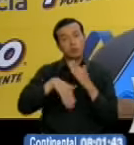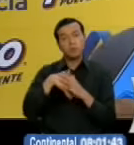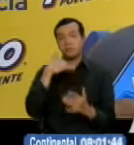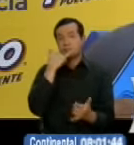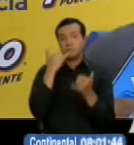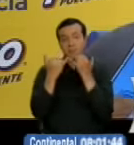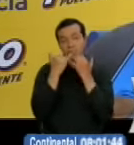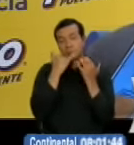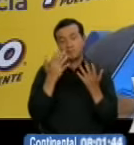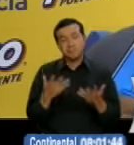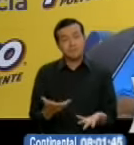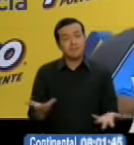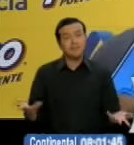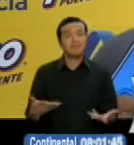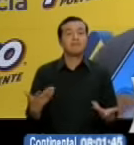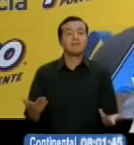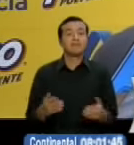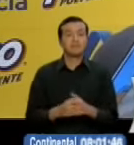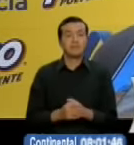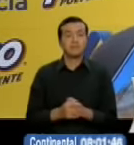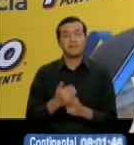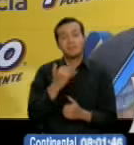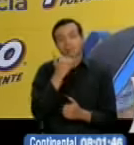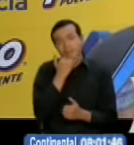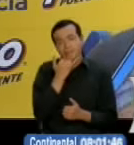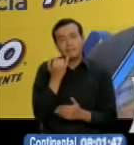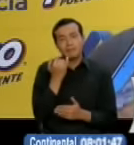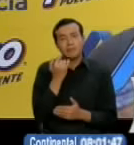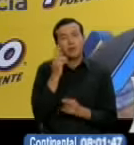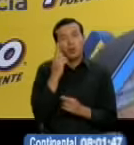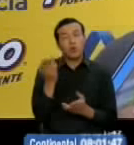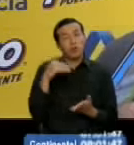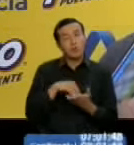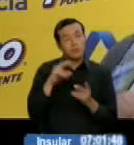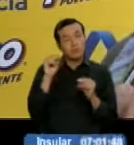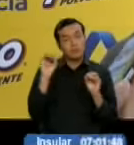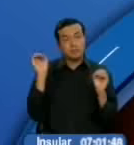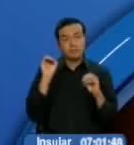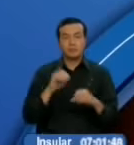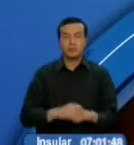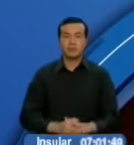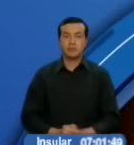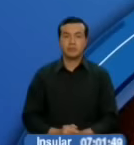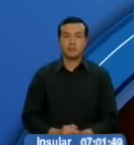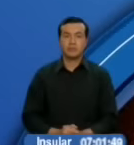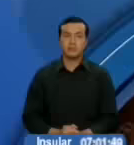y que bueno, en este momento nos perjudicó, esperemos que no nos vuelva a pasar.